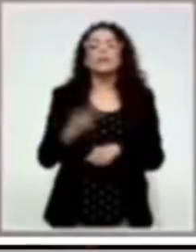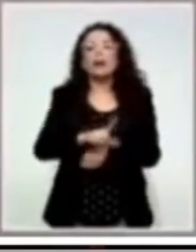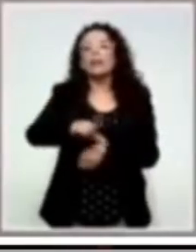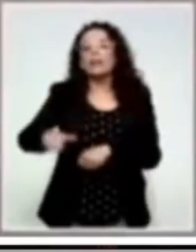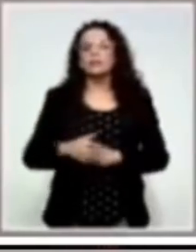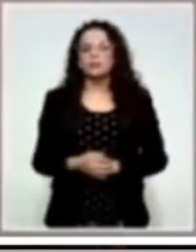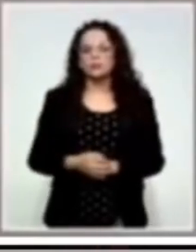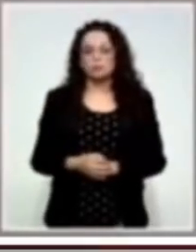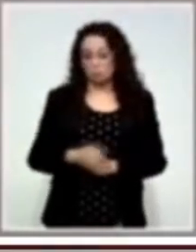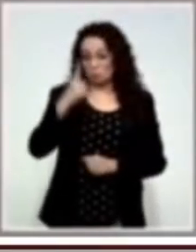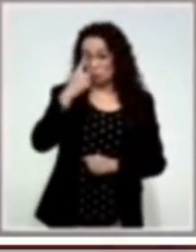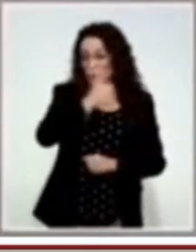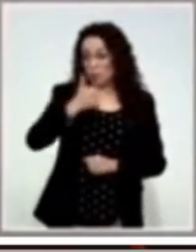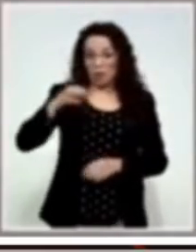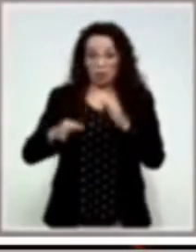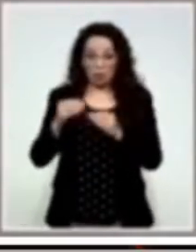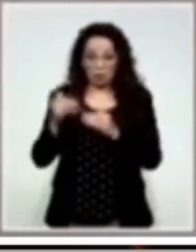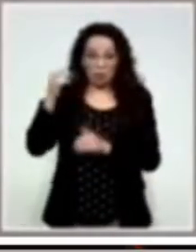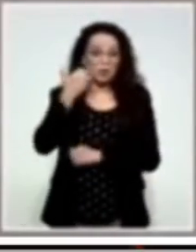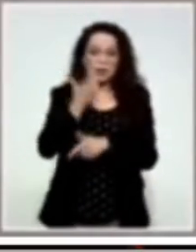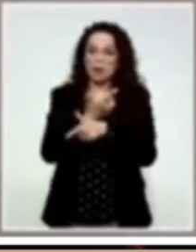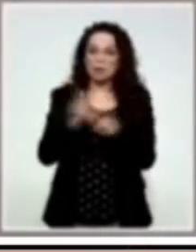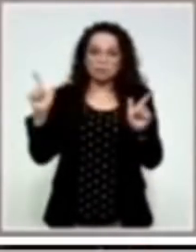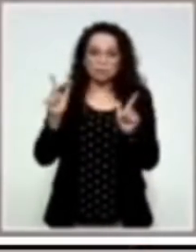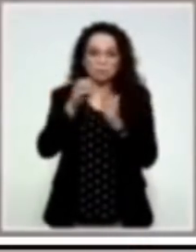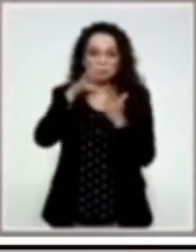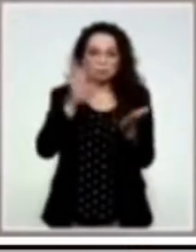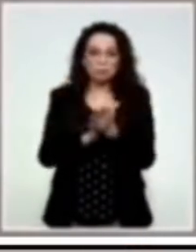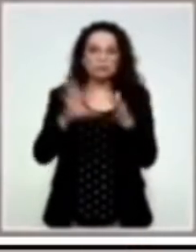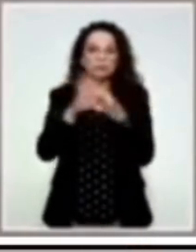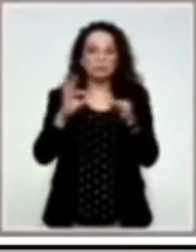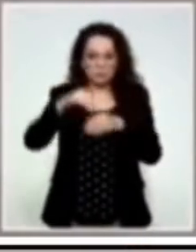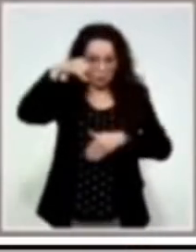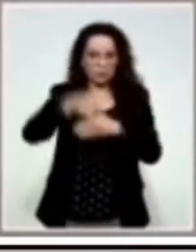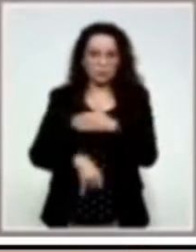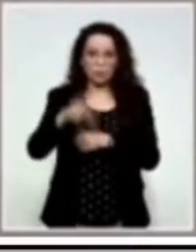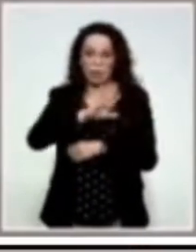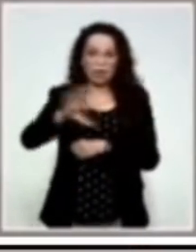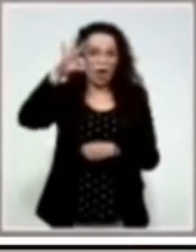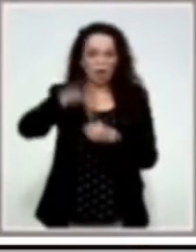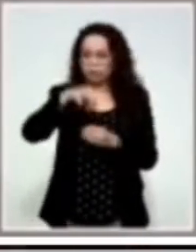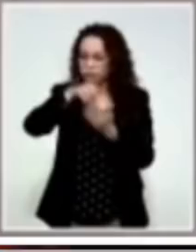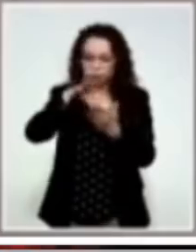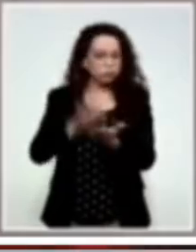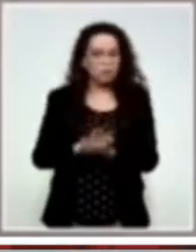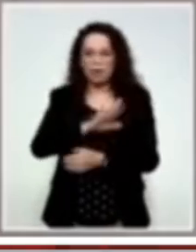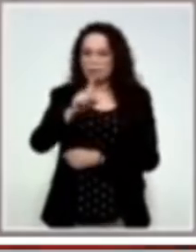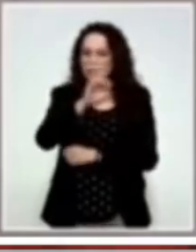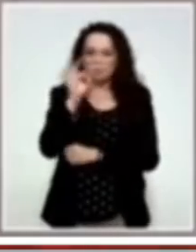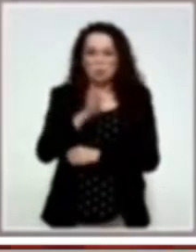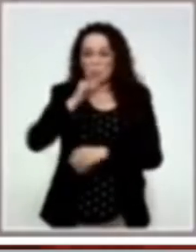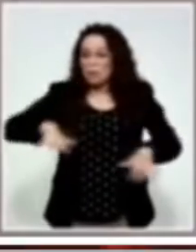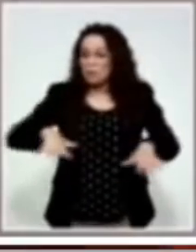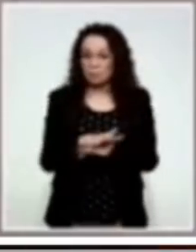en su voto aclaratorio lo que quiera. El asunto ya está votado y es cosa juzgada. Las oportunidades que tuvo el ministro González